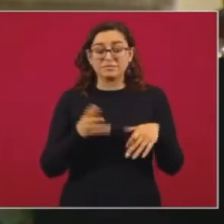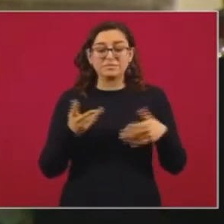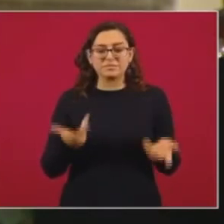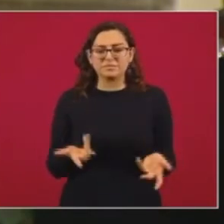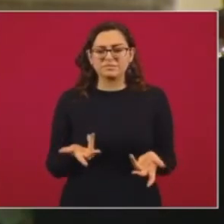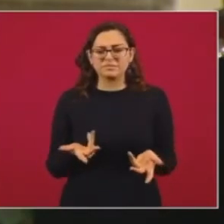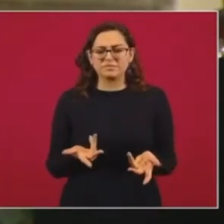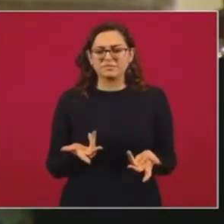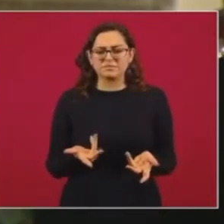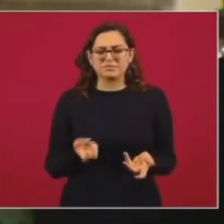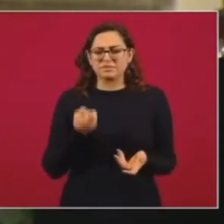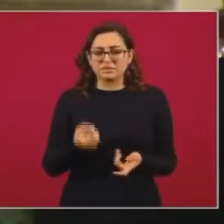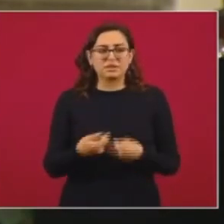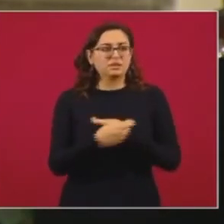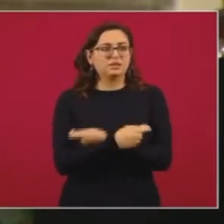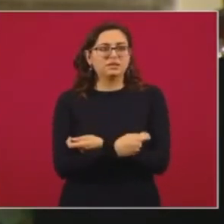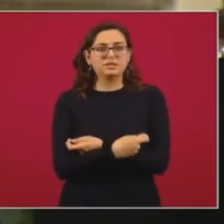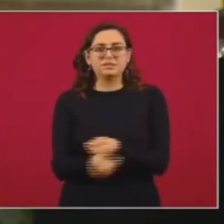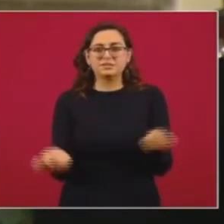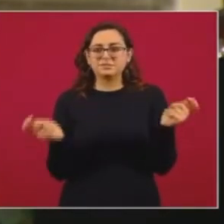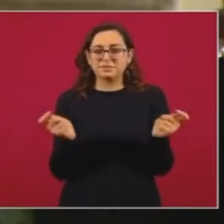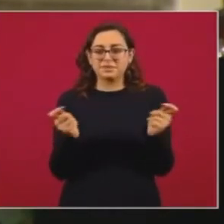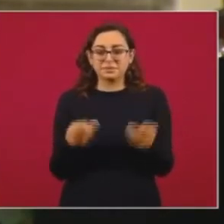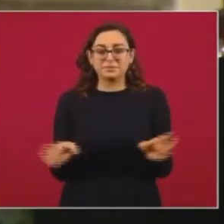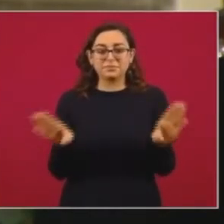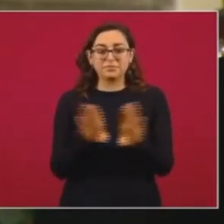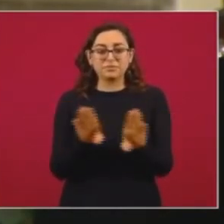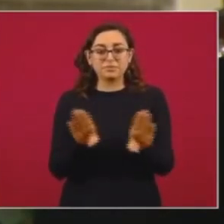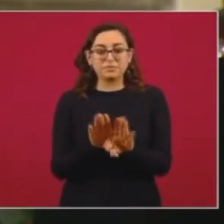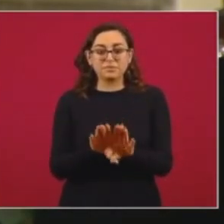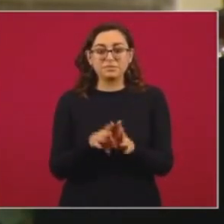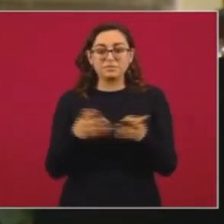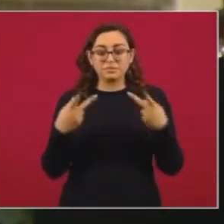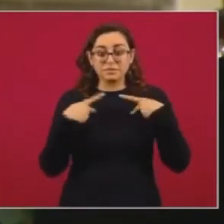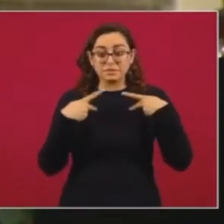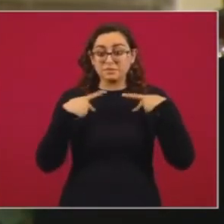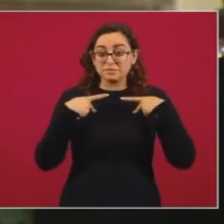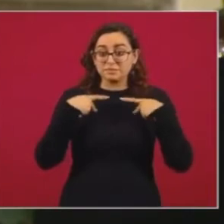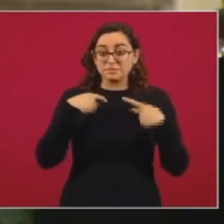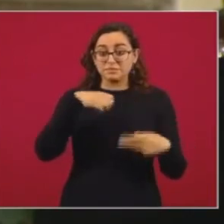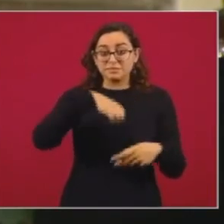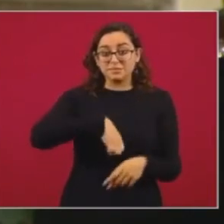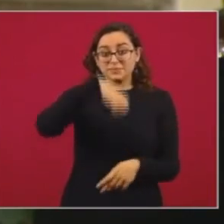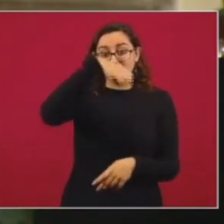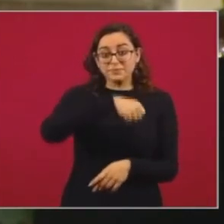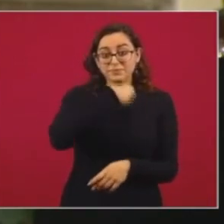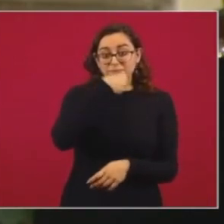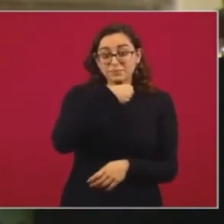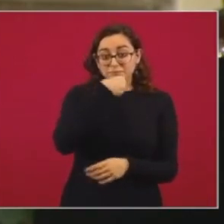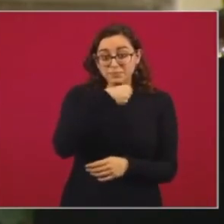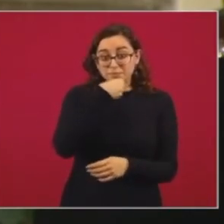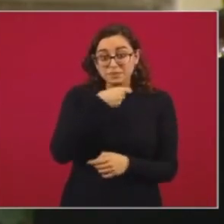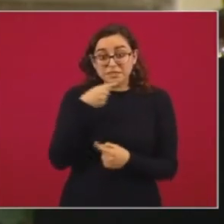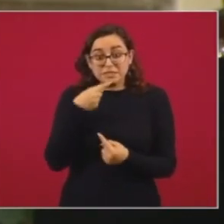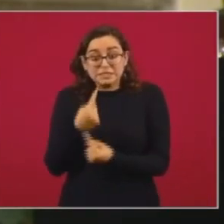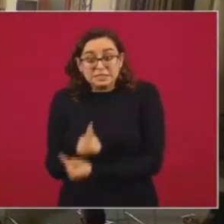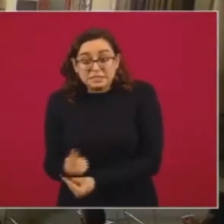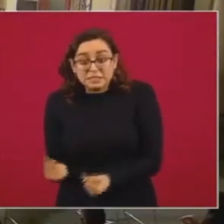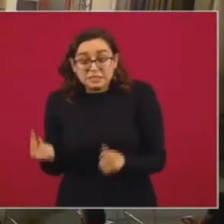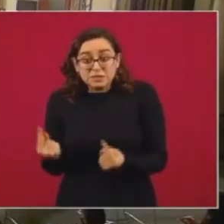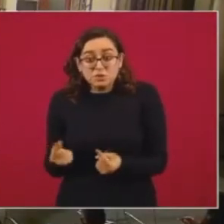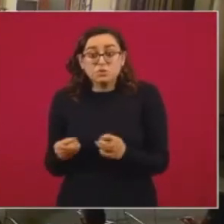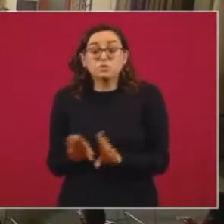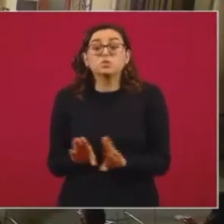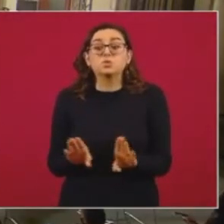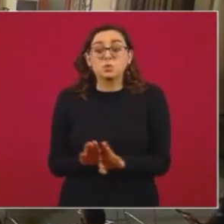Verdaderamente cómo se va a distribuir esto, si también son los niños de la tercera edad, los adultos y en esta ocasión también los niños. ¿Cómo